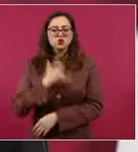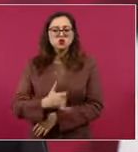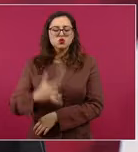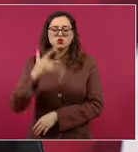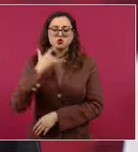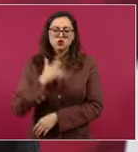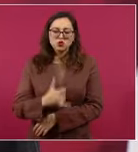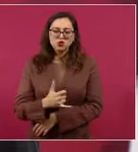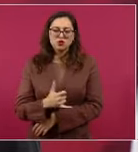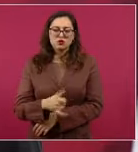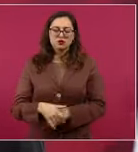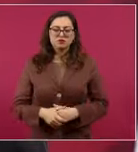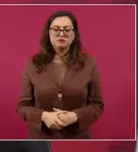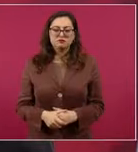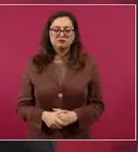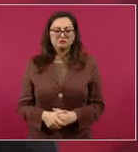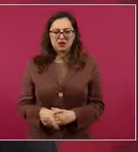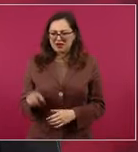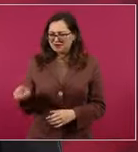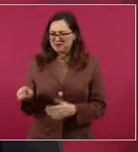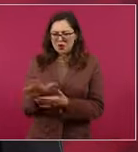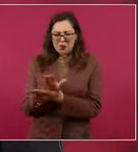viene de abajo,